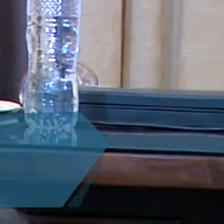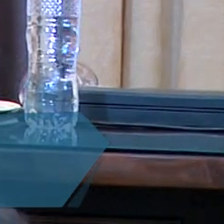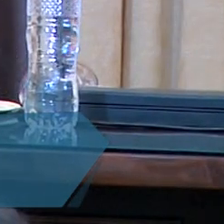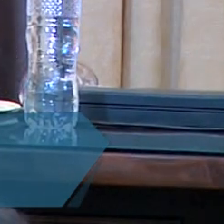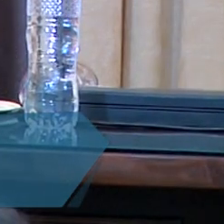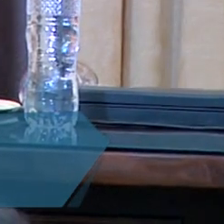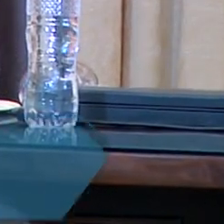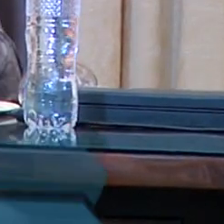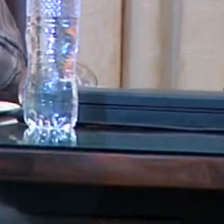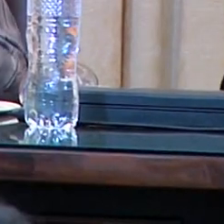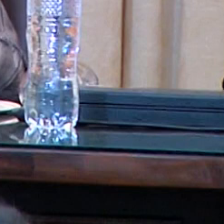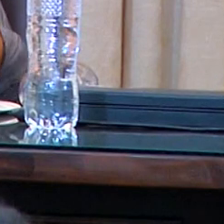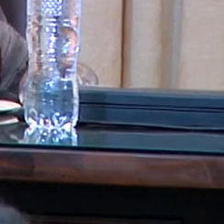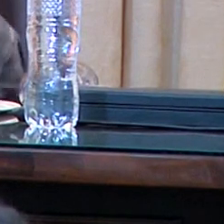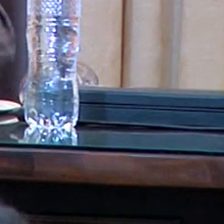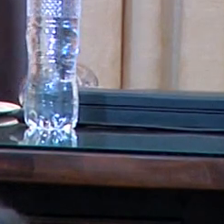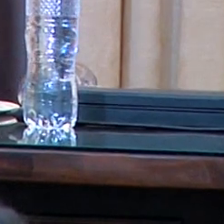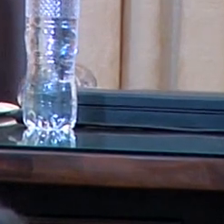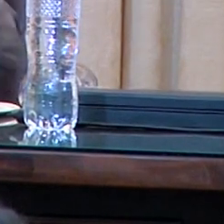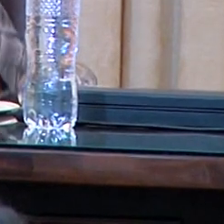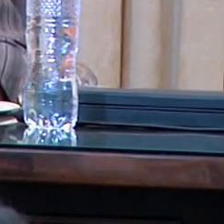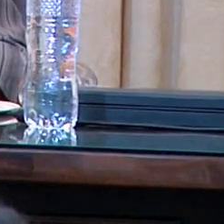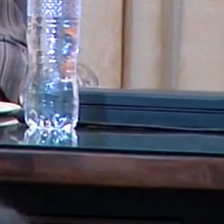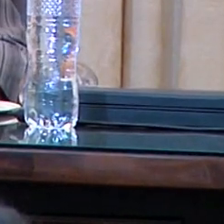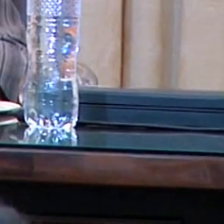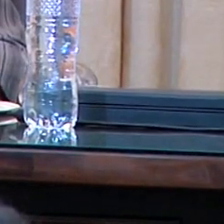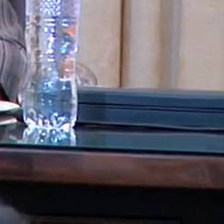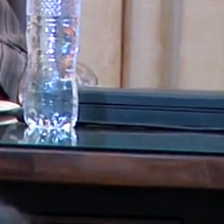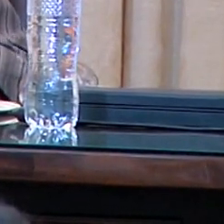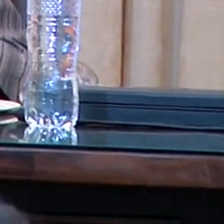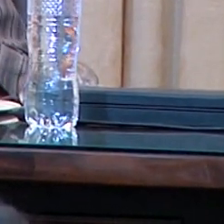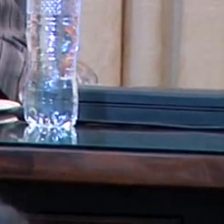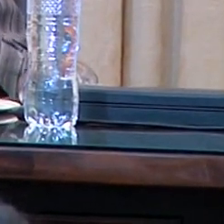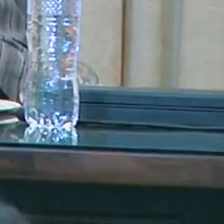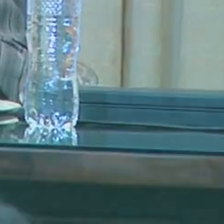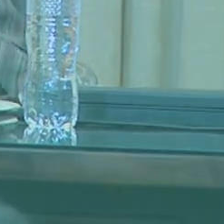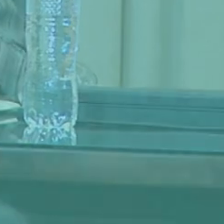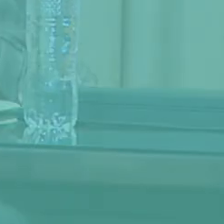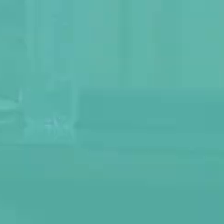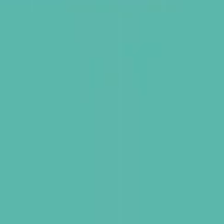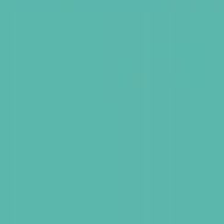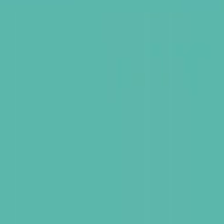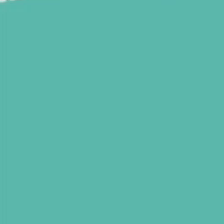cierta institucionalidad respecto de esos principios, de esos mandatos que se plantean.